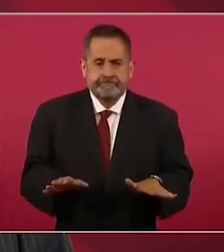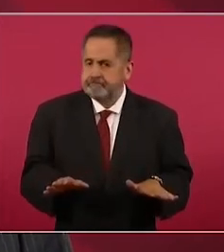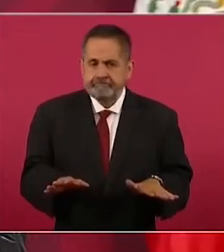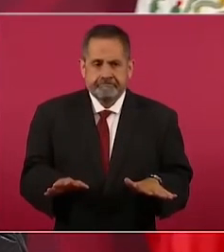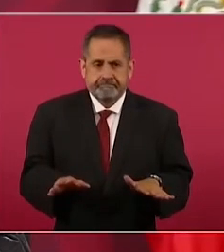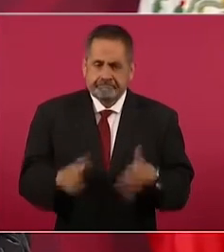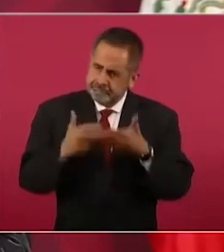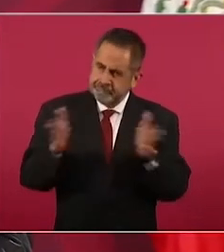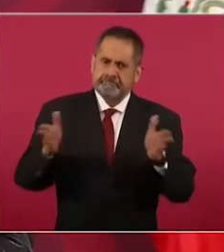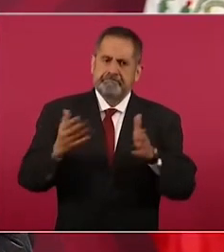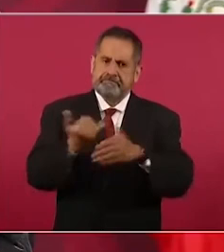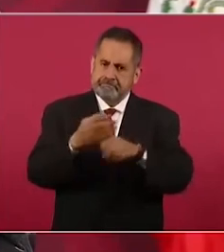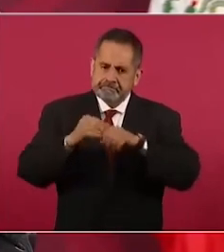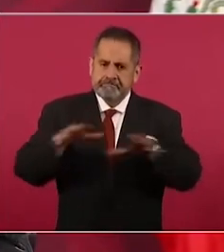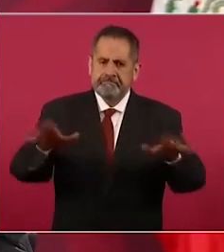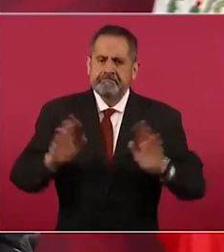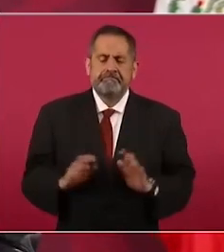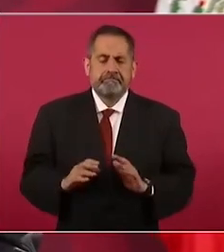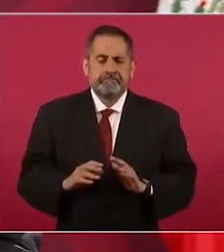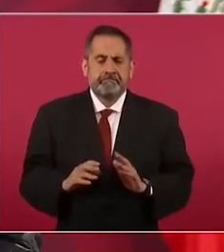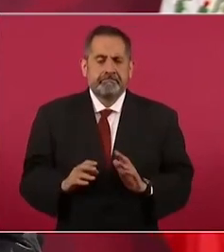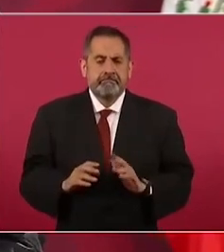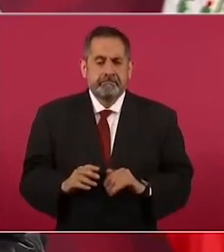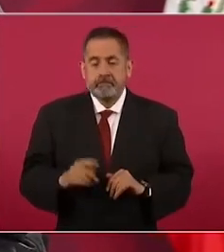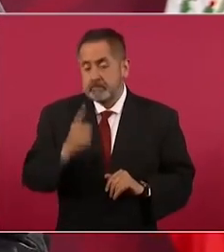y mucho menos